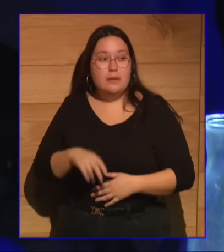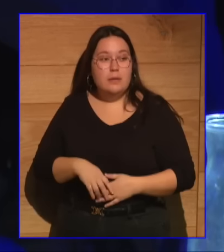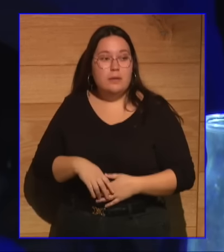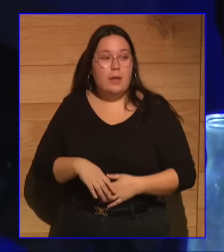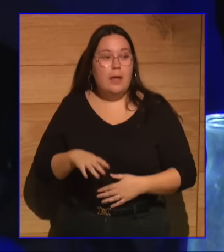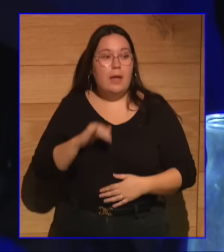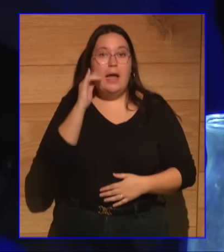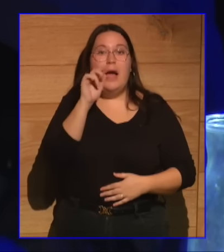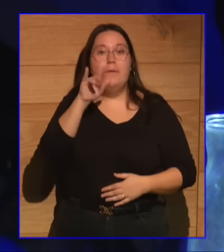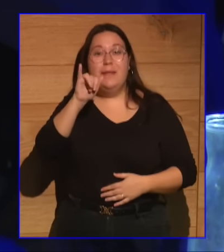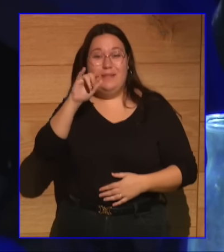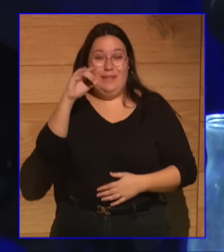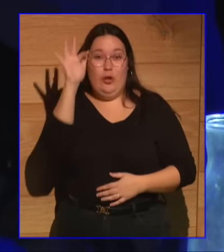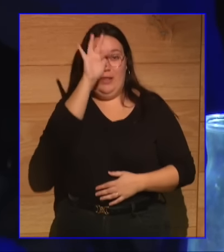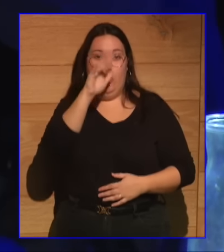tiene una teoría de Jurassic Park.